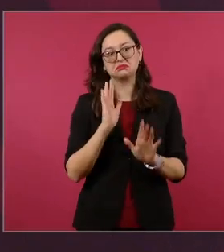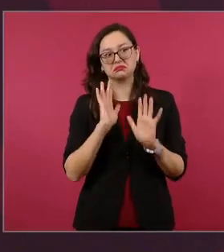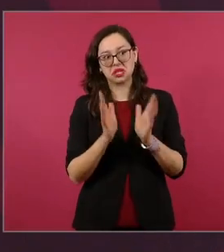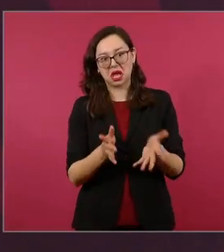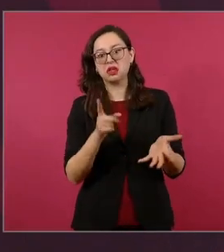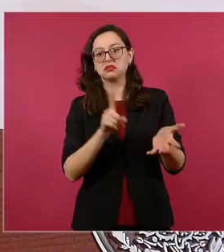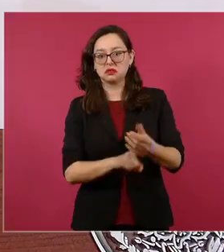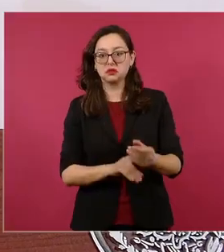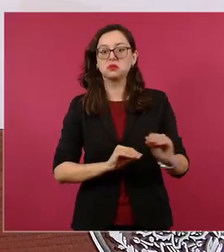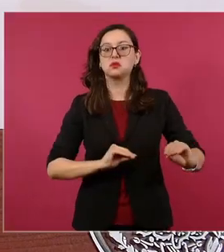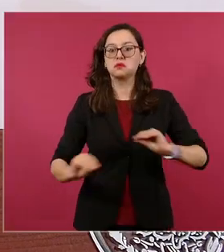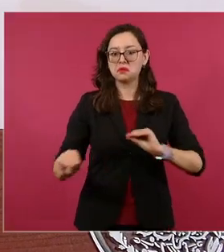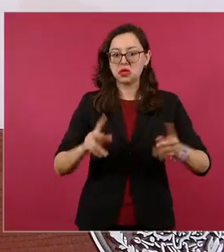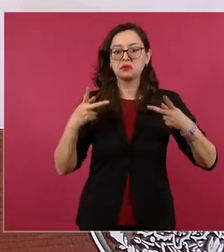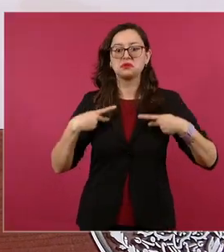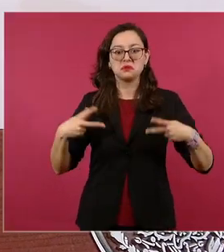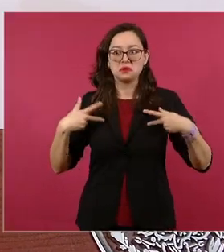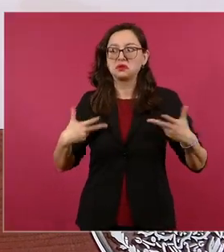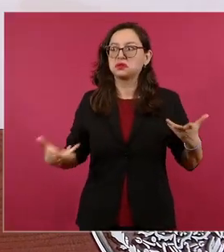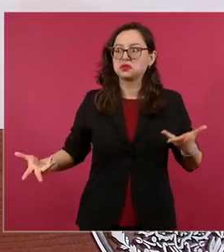Ya